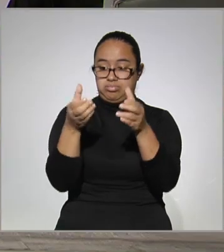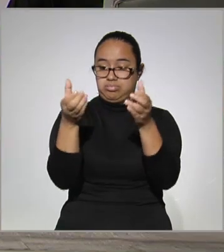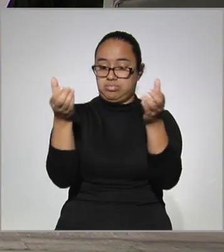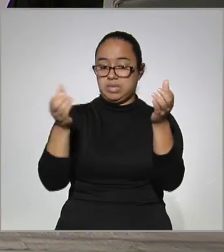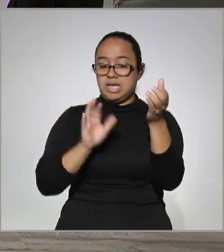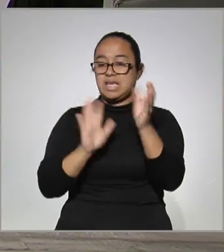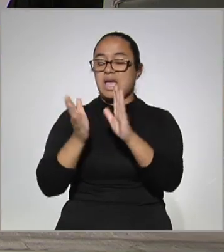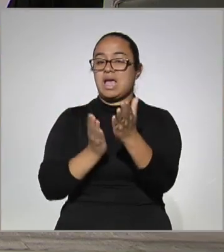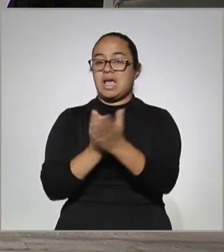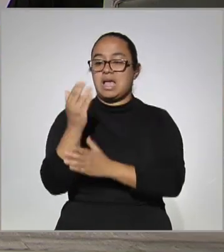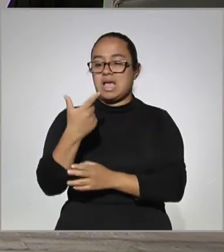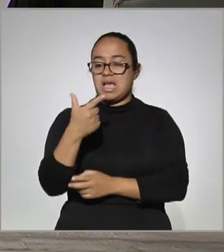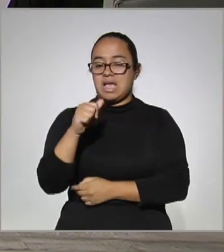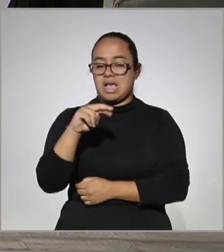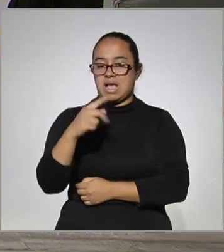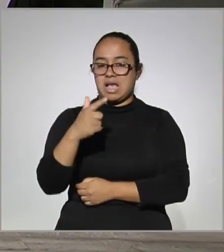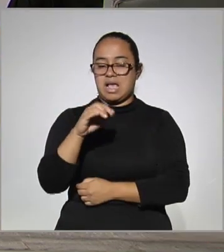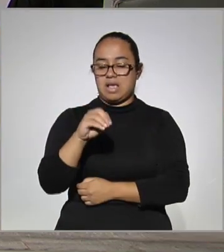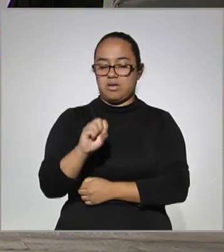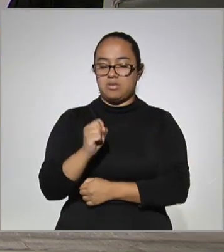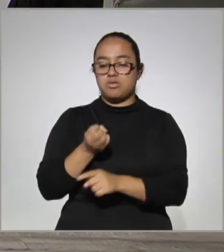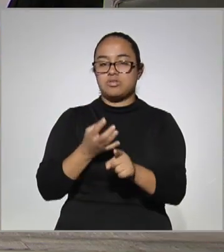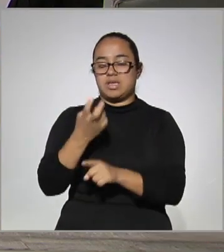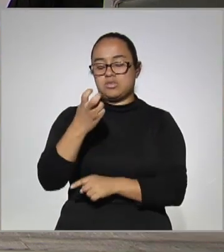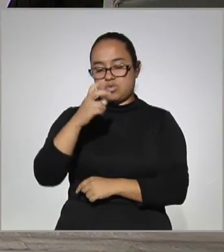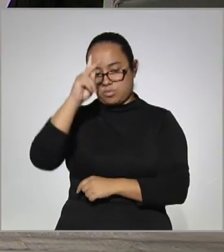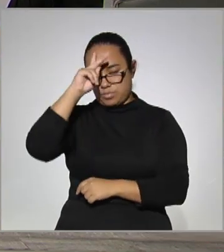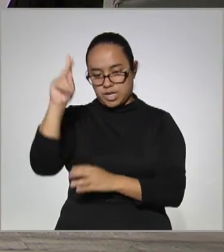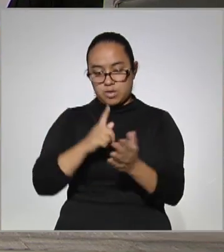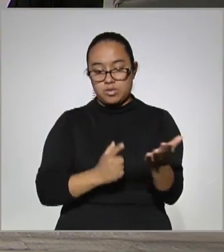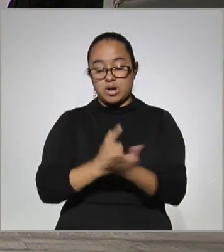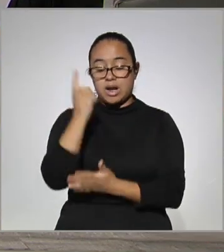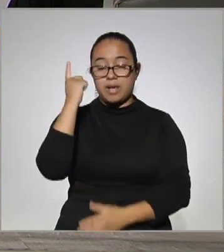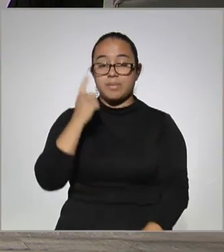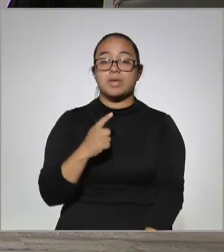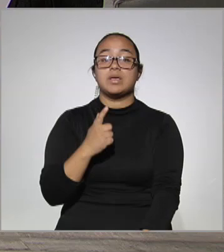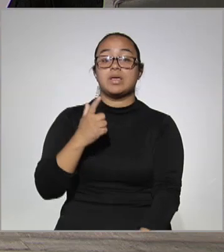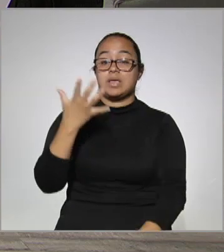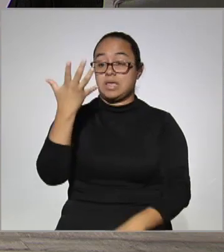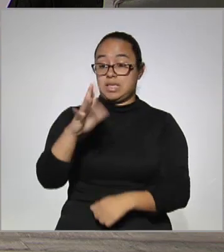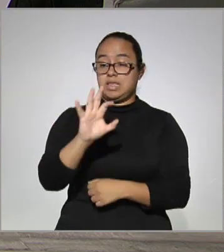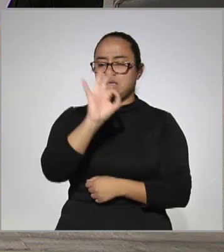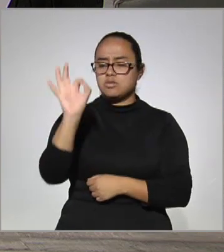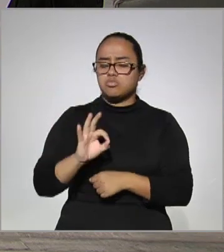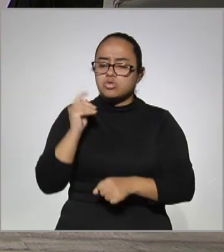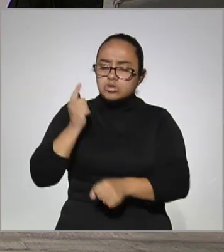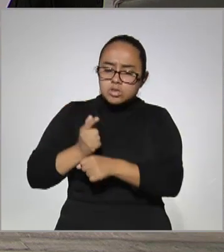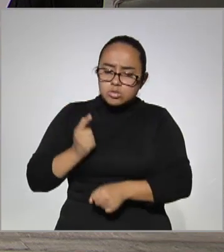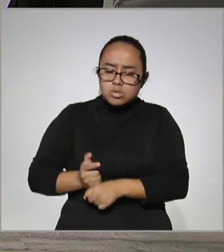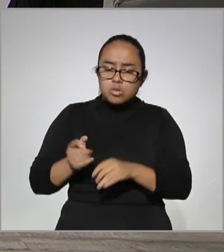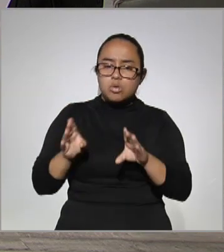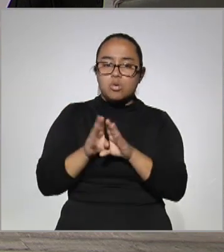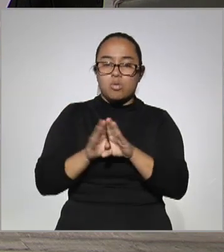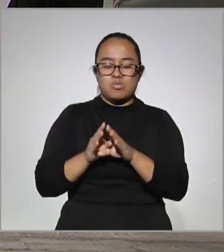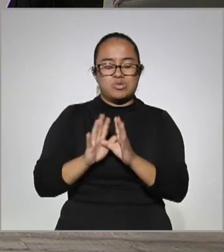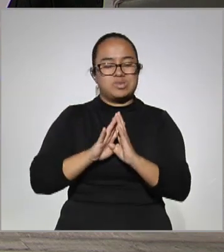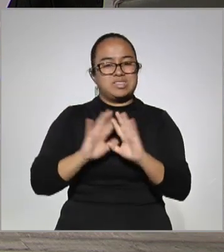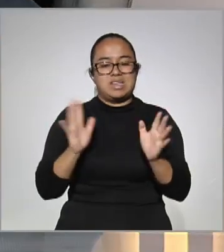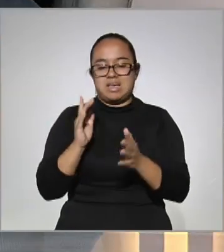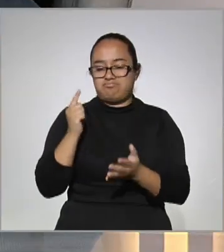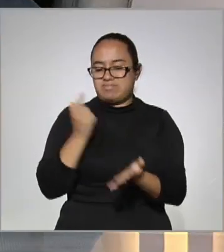invadido ganglios, y esto es lo que llamamos localmente avanzado. Y un 10% se identifica en forma